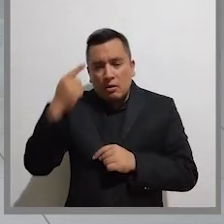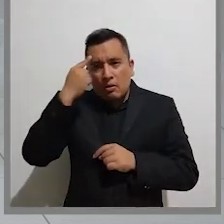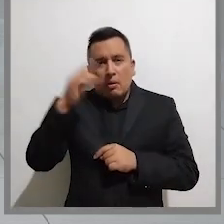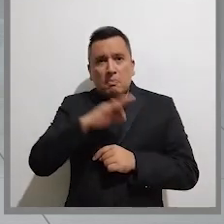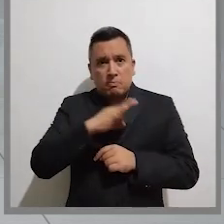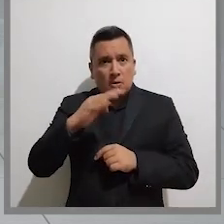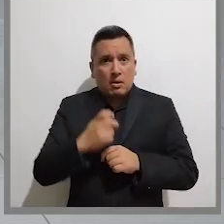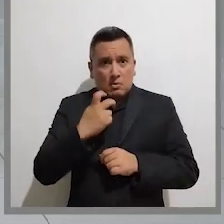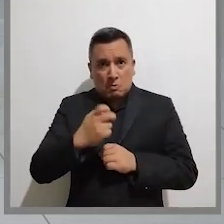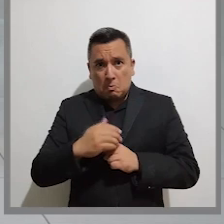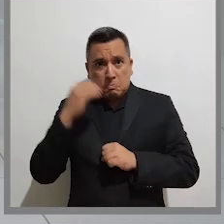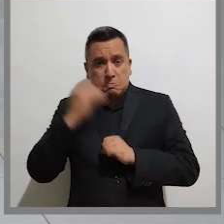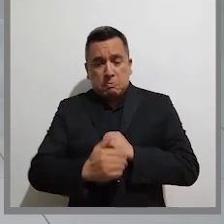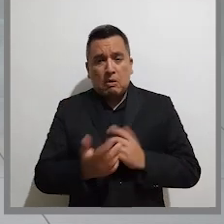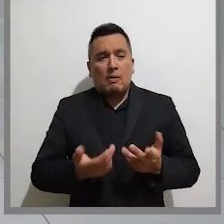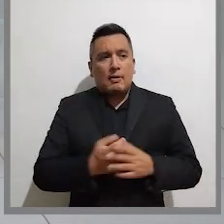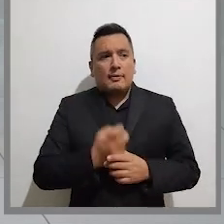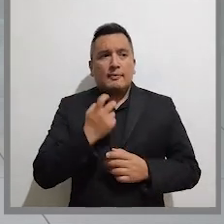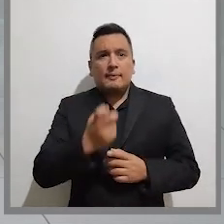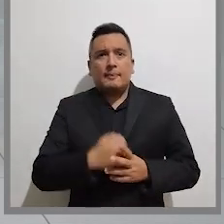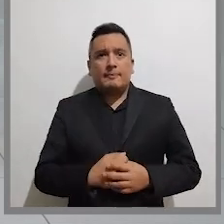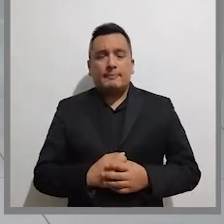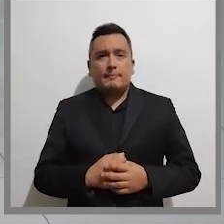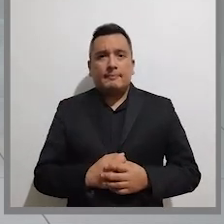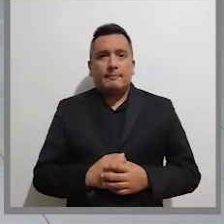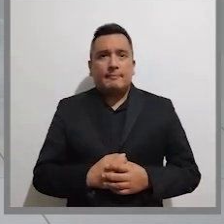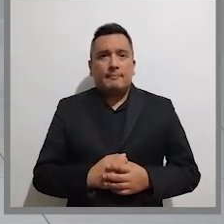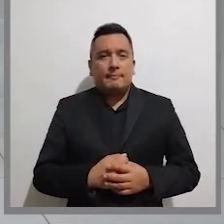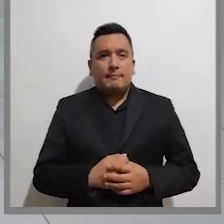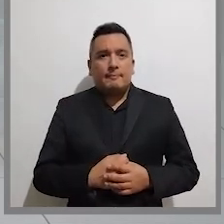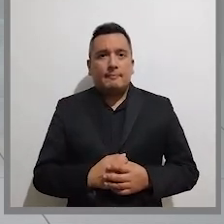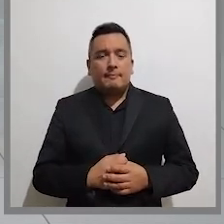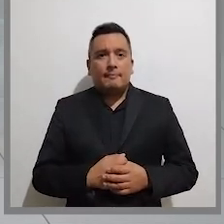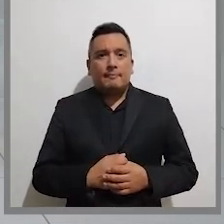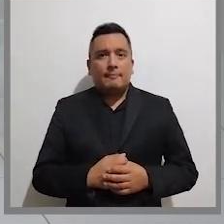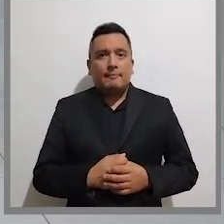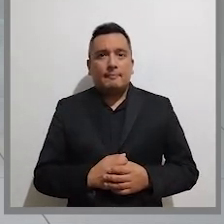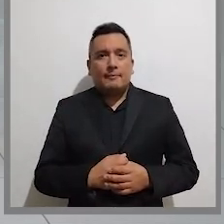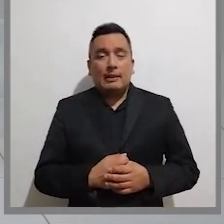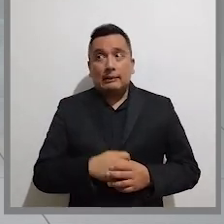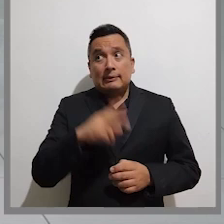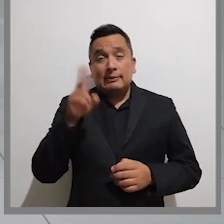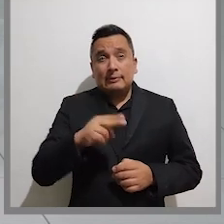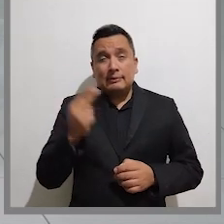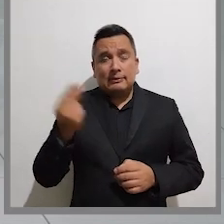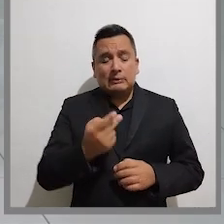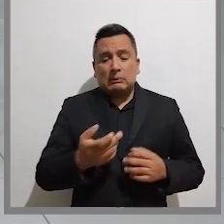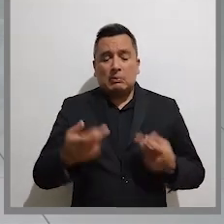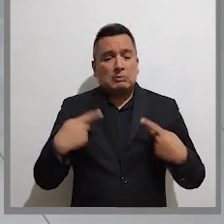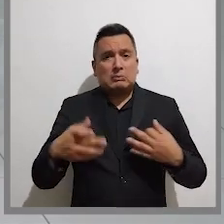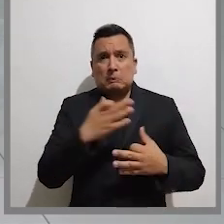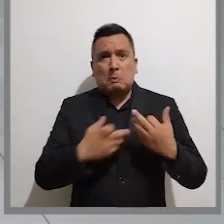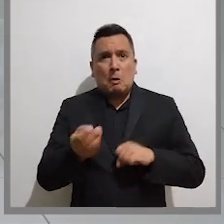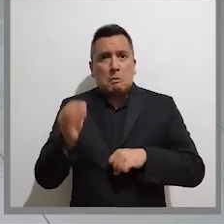sectores erradicar esta lucha que se tiene en contra de la violencia contra la mujer, que sin lugar a dudas es necesario que toda la